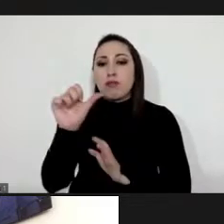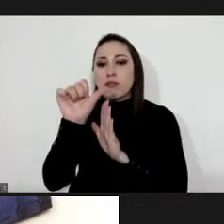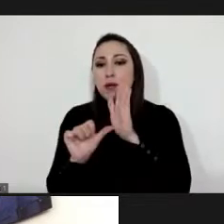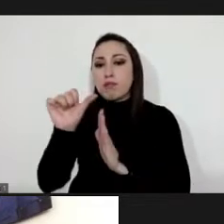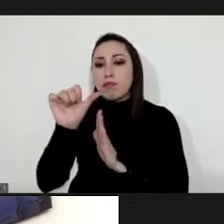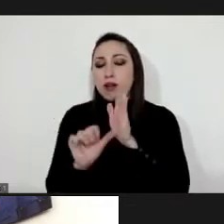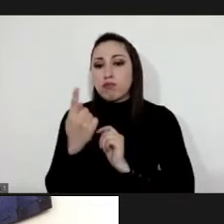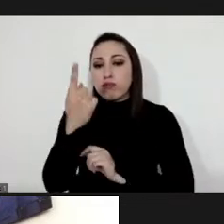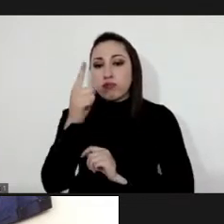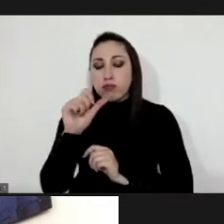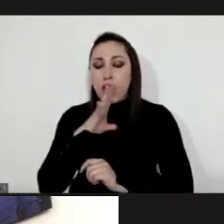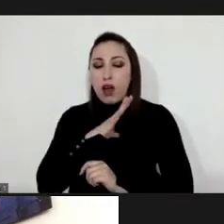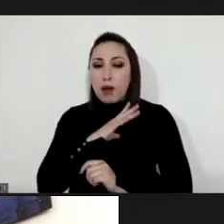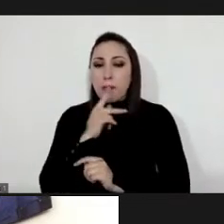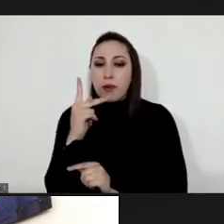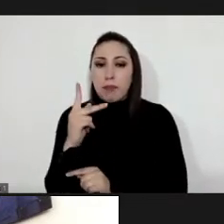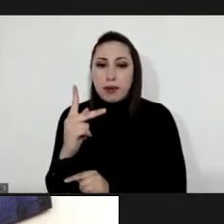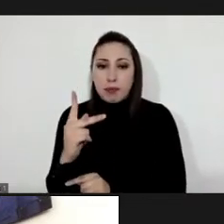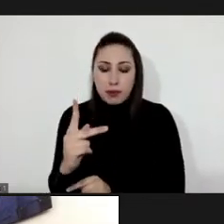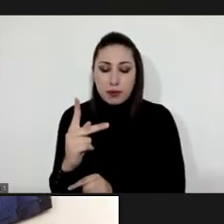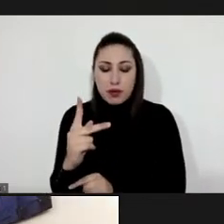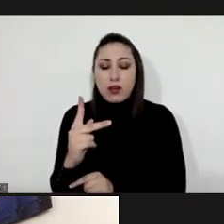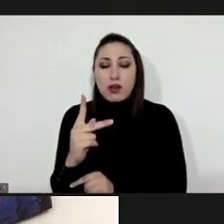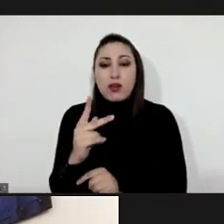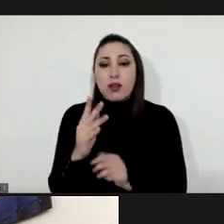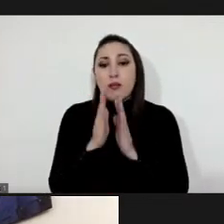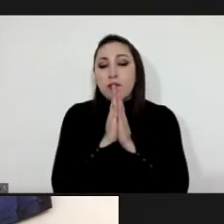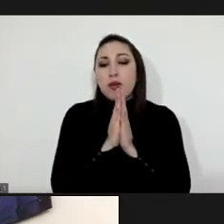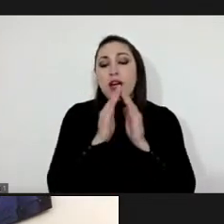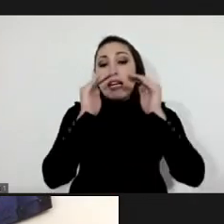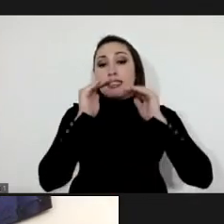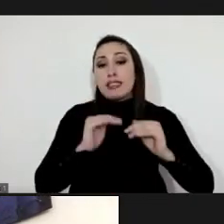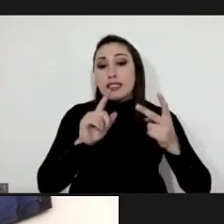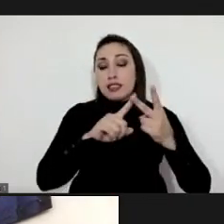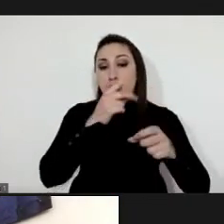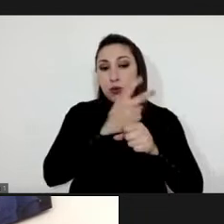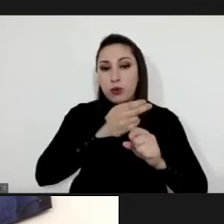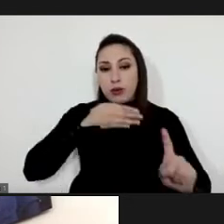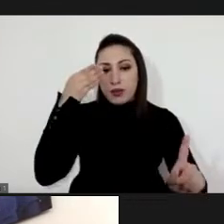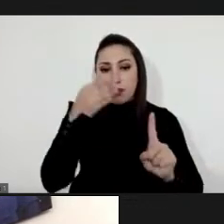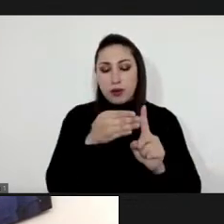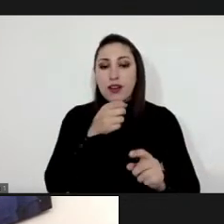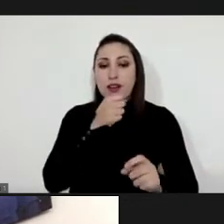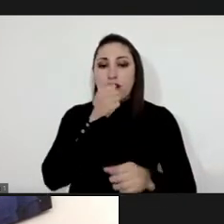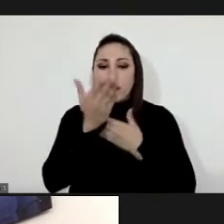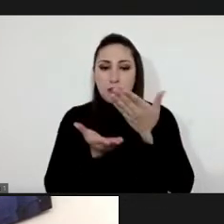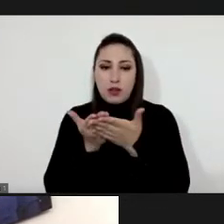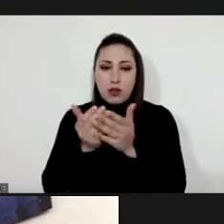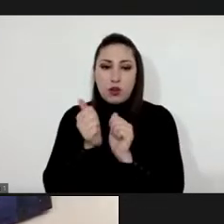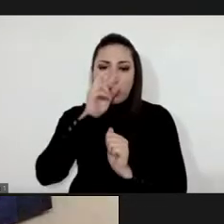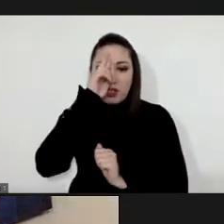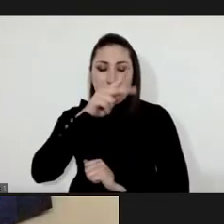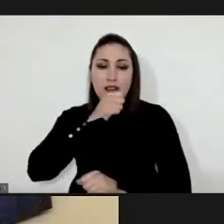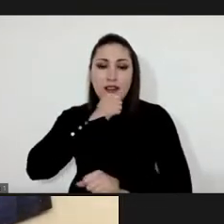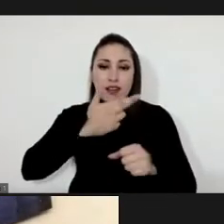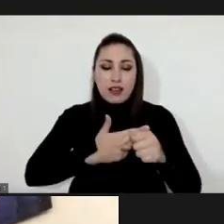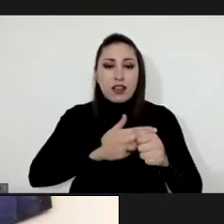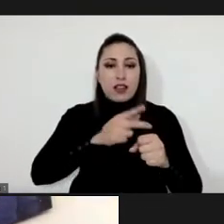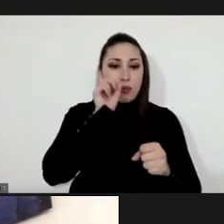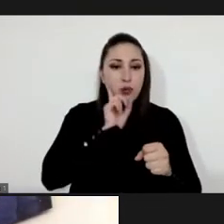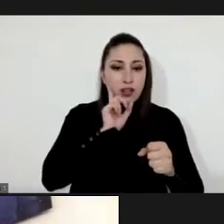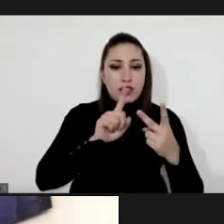menstrual. Segundo, se exhorta a la Secretaría de las Mujeres para que, en coordinación con la Subsecretaría del